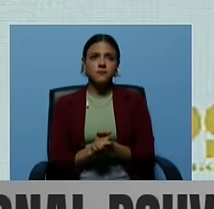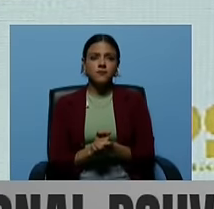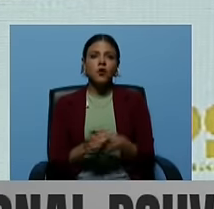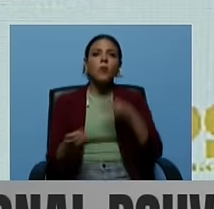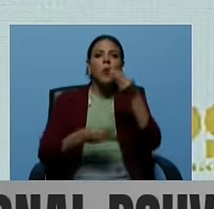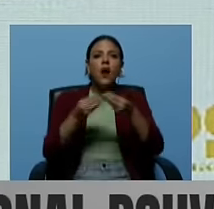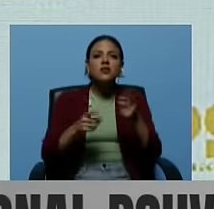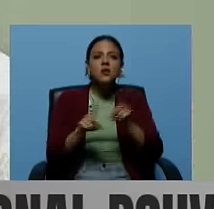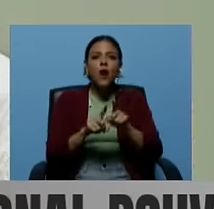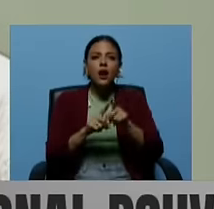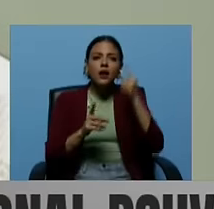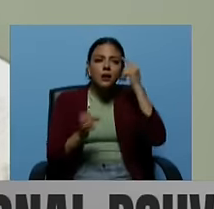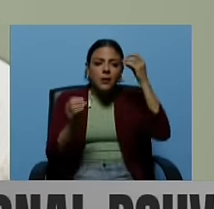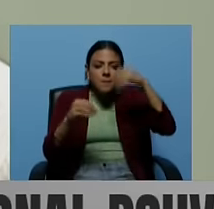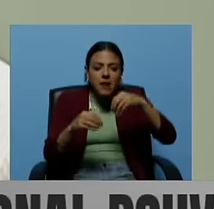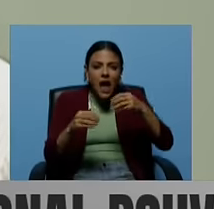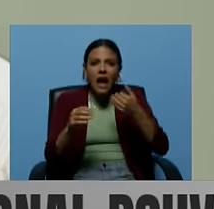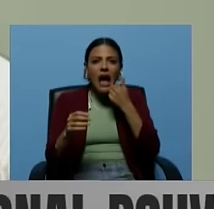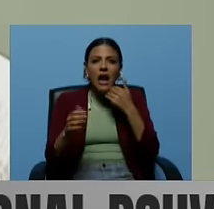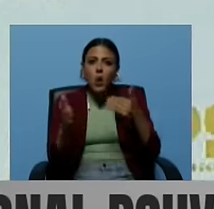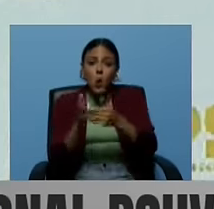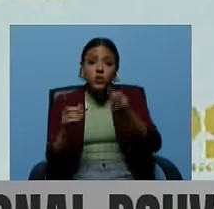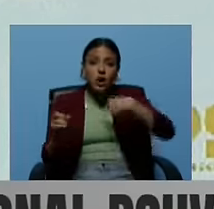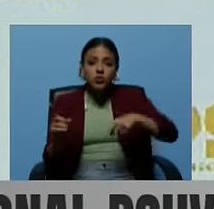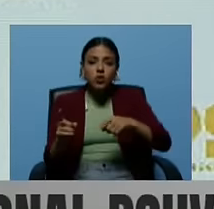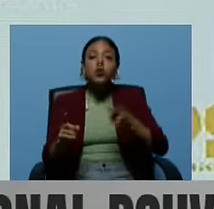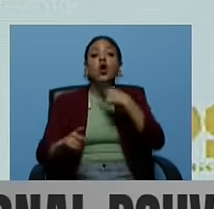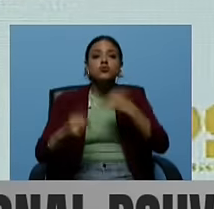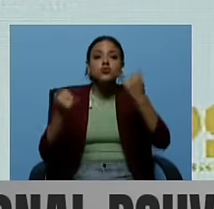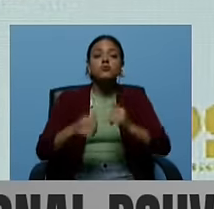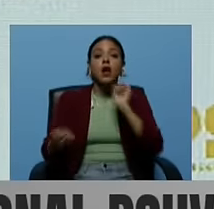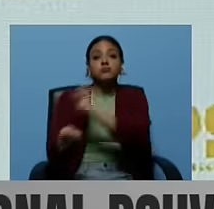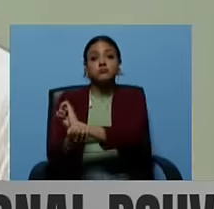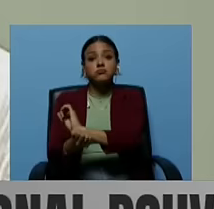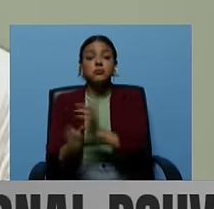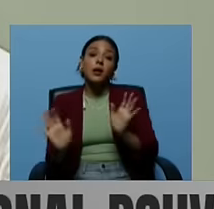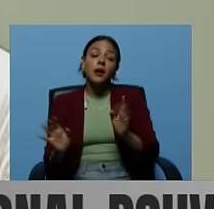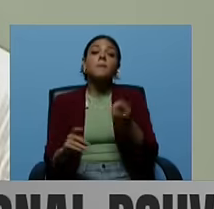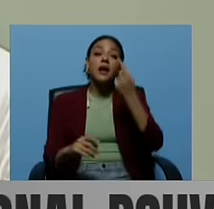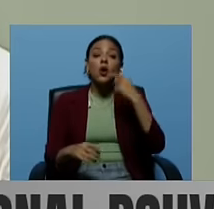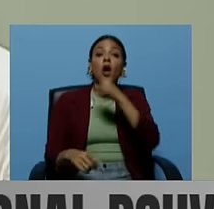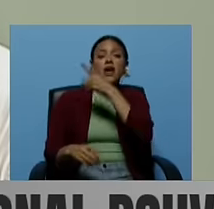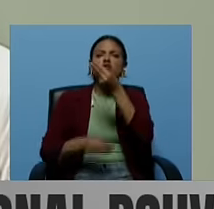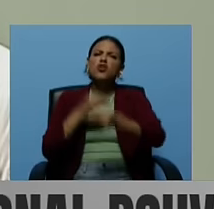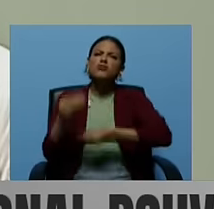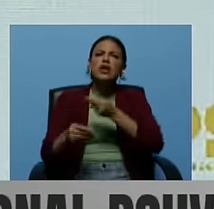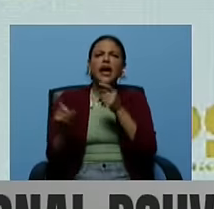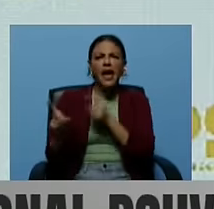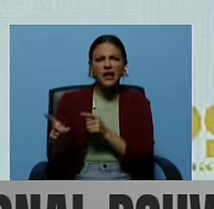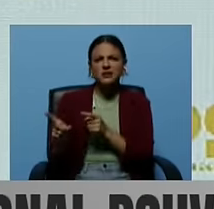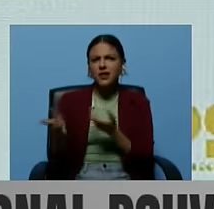conspirar, ten la seguridad que va a ser detenido. Ahora, es público, notorio y comunicacional, Pedro, lo que ellos dijeron.